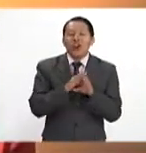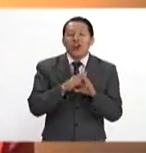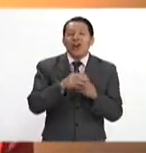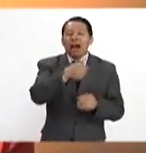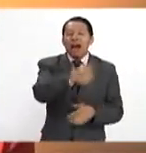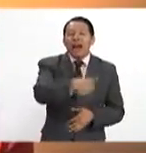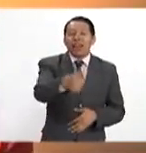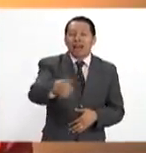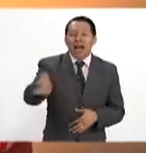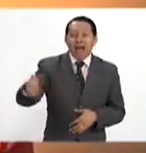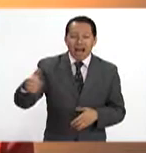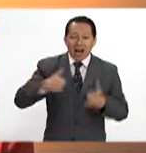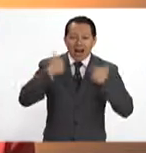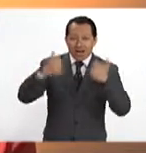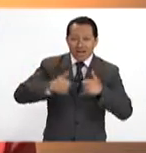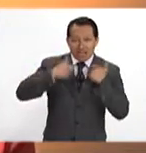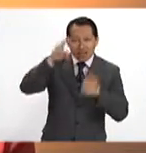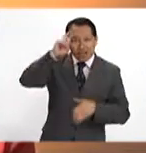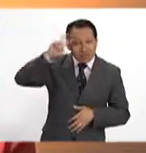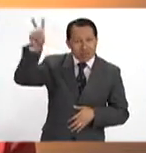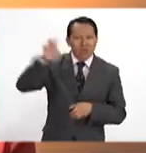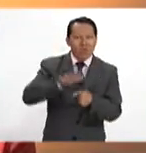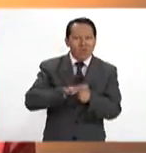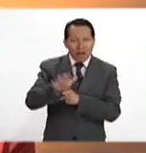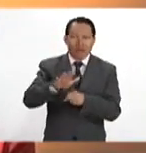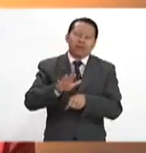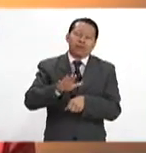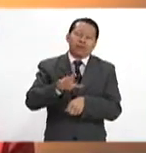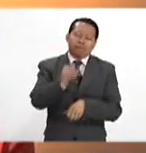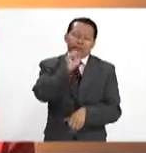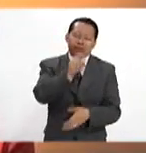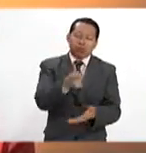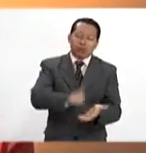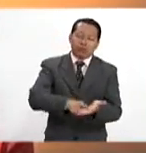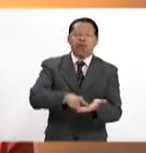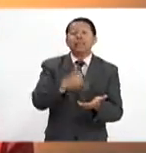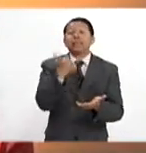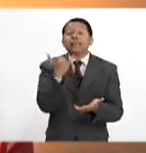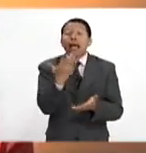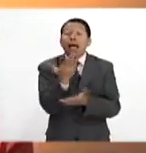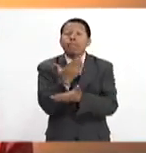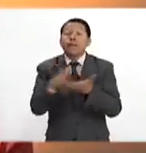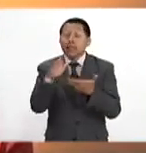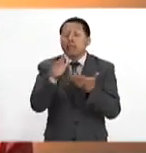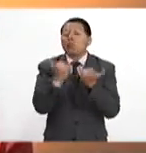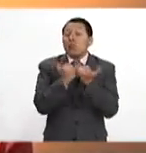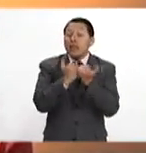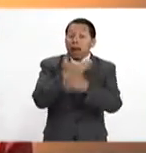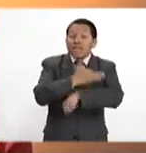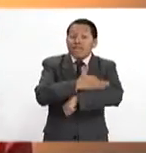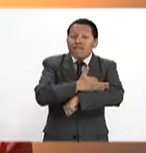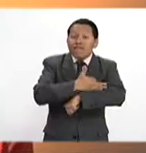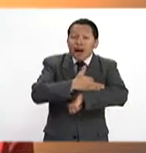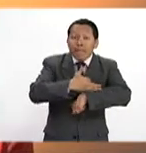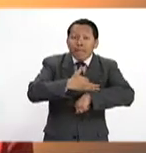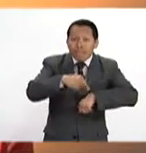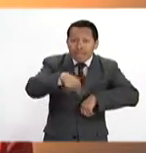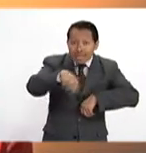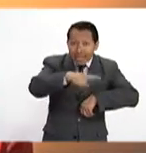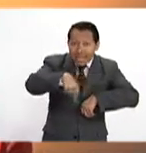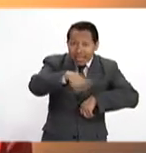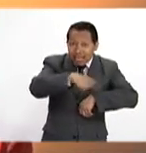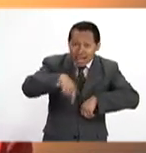que cada chico tenga por sí mismo. Y no solo eso, sino las expectativas que la familia